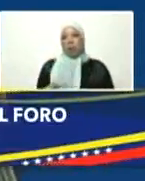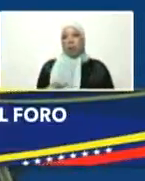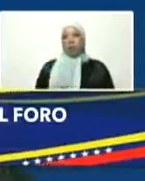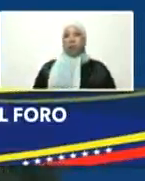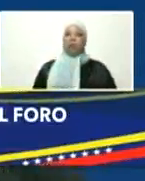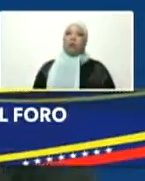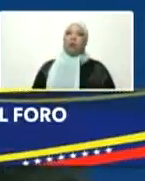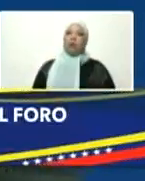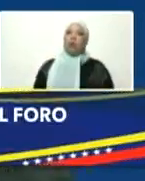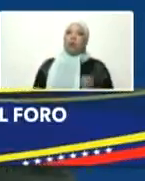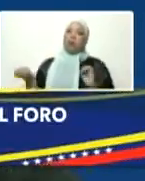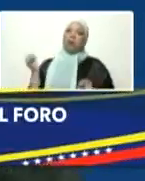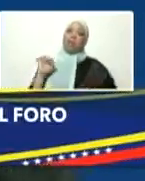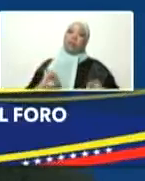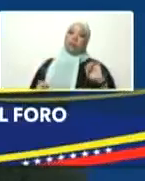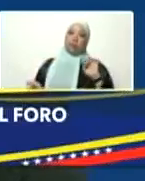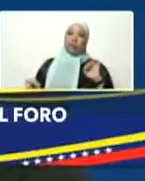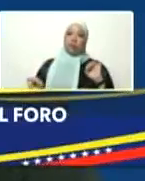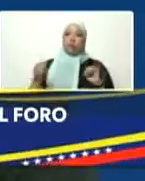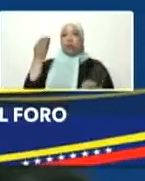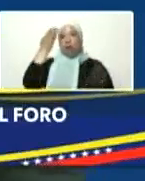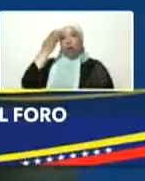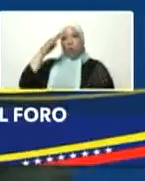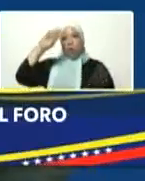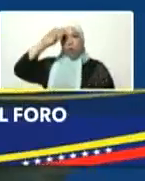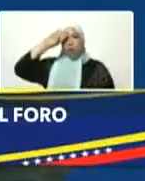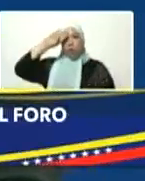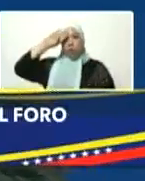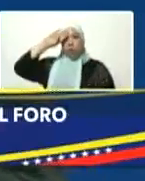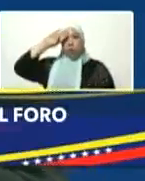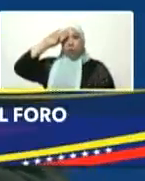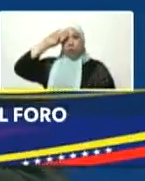defendió, con la Cuba siempre